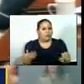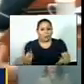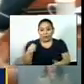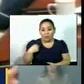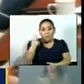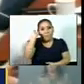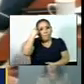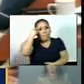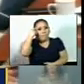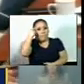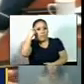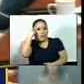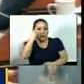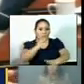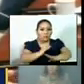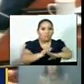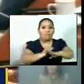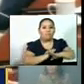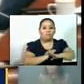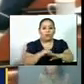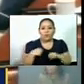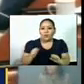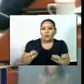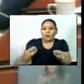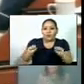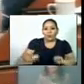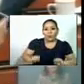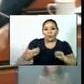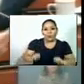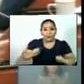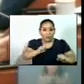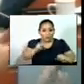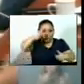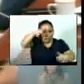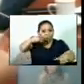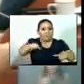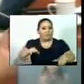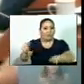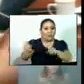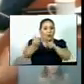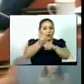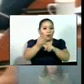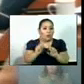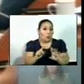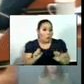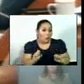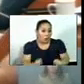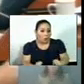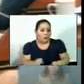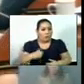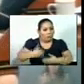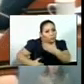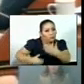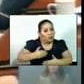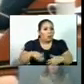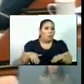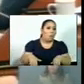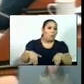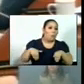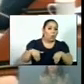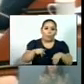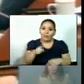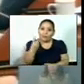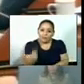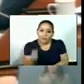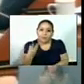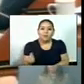lo ven como una afrenta. Que tal vez no podamos lograr un acuerdo hoy, pero no podemos descansar. Tenemos todavía un par de